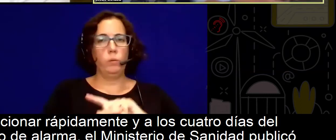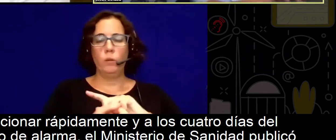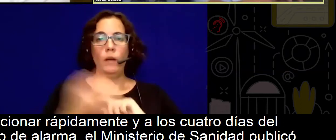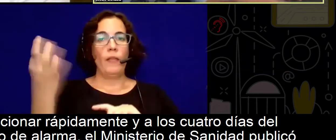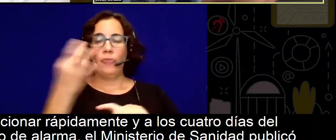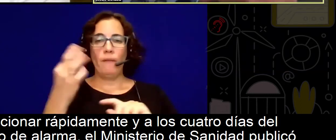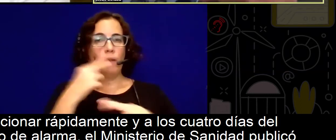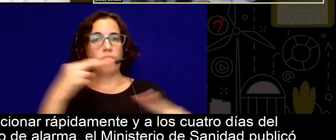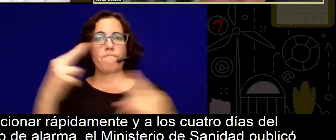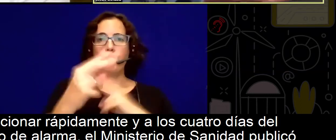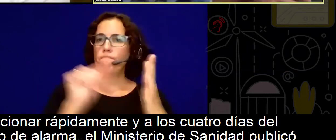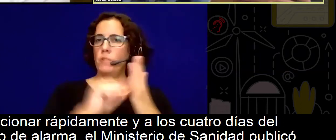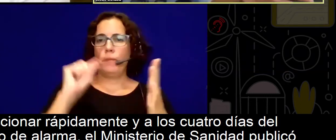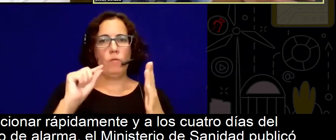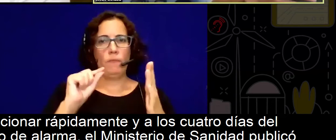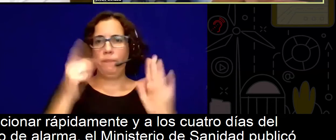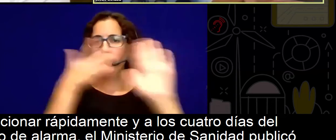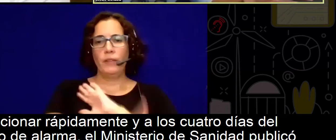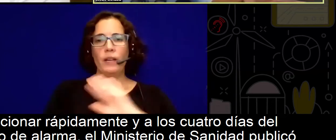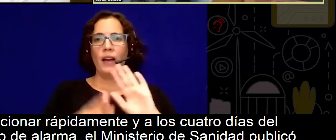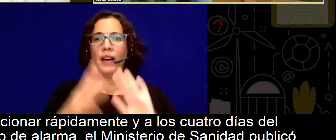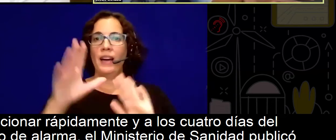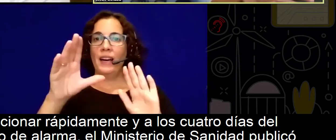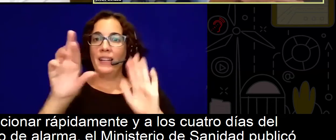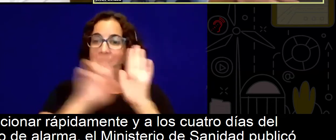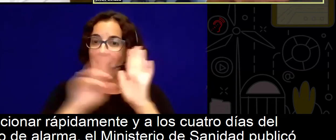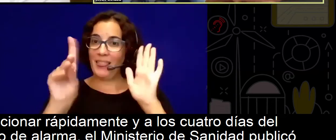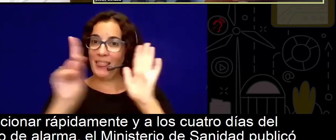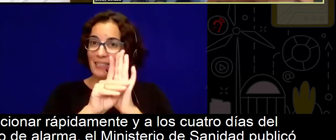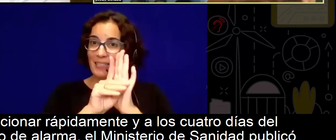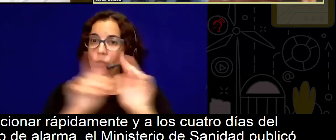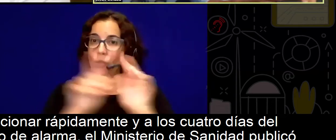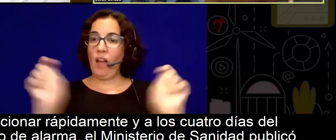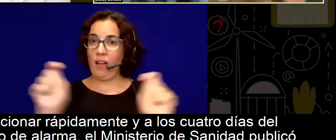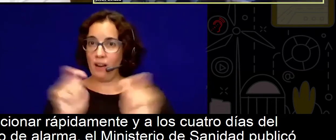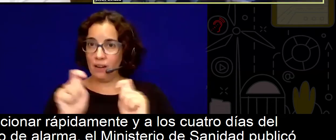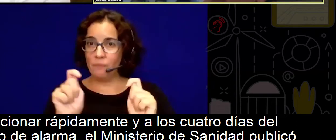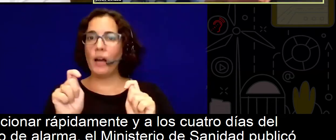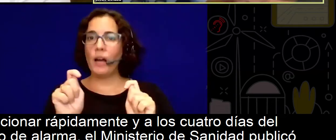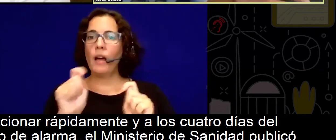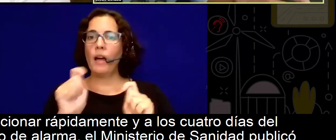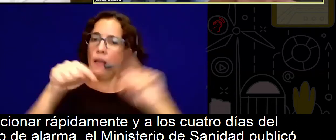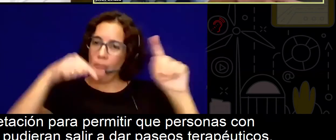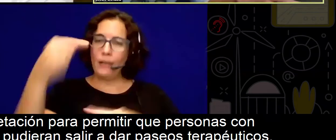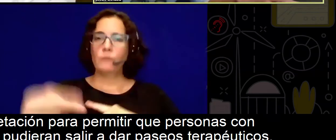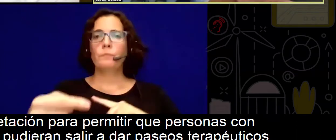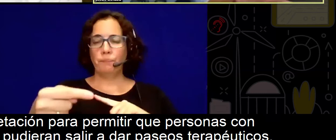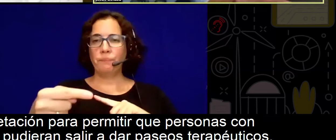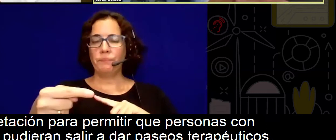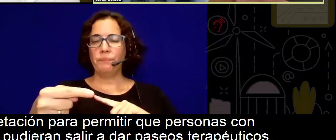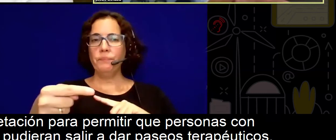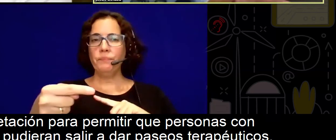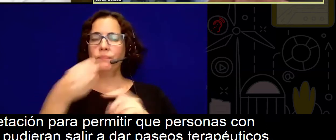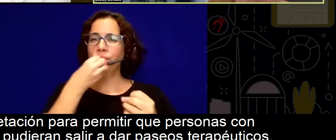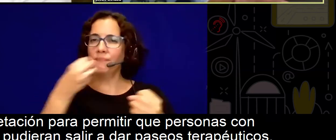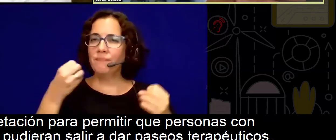reaccionar rápidamente. A los 4 días de sacar el Real Decreto del estado de alarma, el Ministerio de Sanidad publicó, a instancias de la Dirección General,